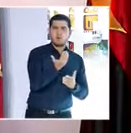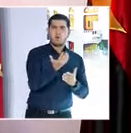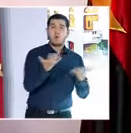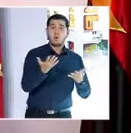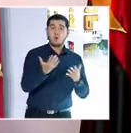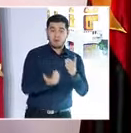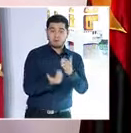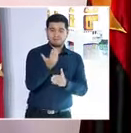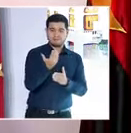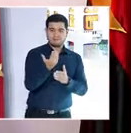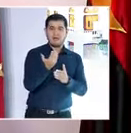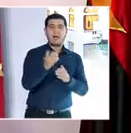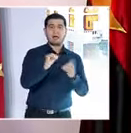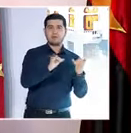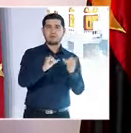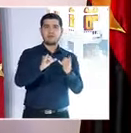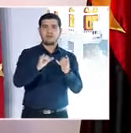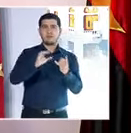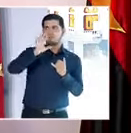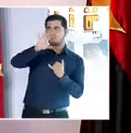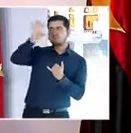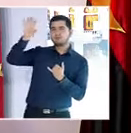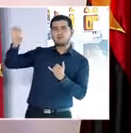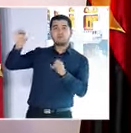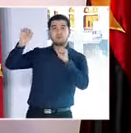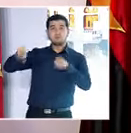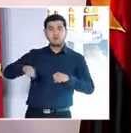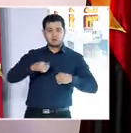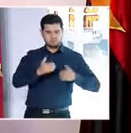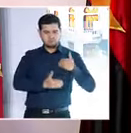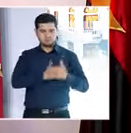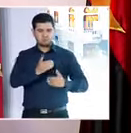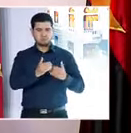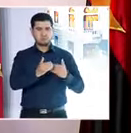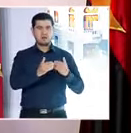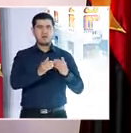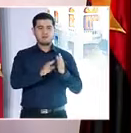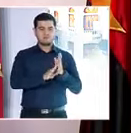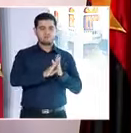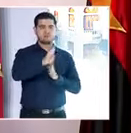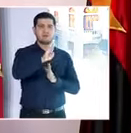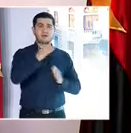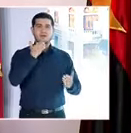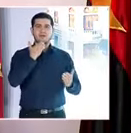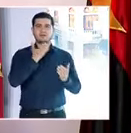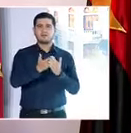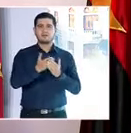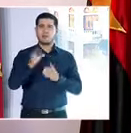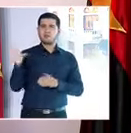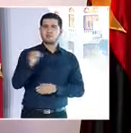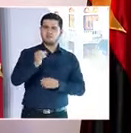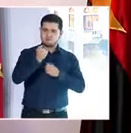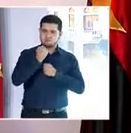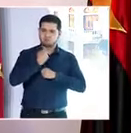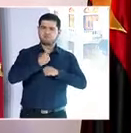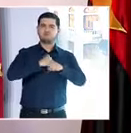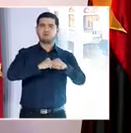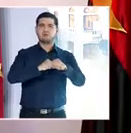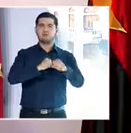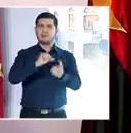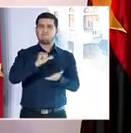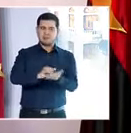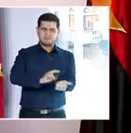y hoy, al igual que el mundo entero, hemos logrado salir adelante gracias al talante, el empuje y la grandeza de nuestra